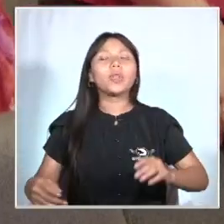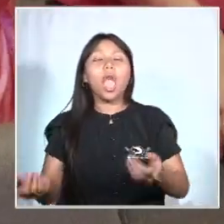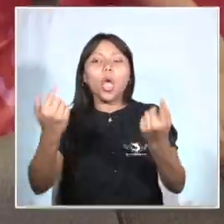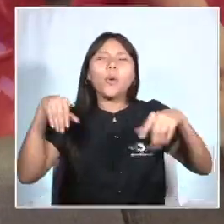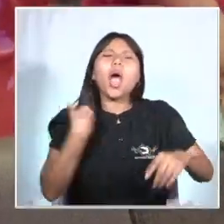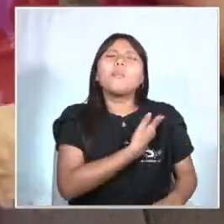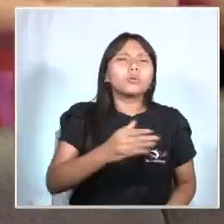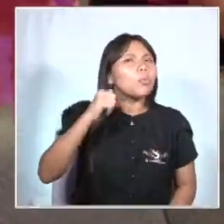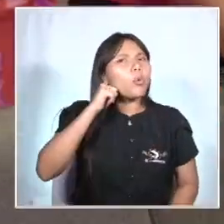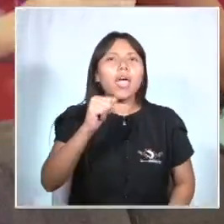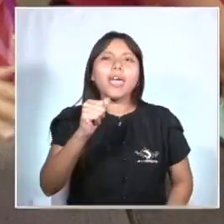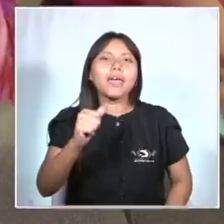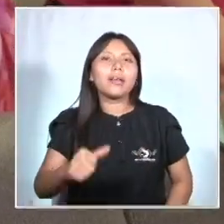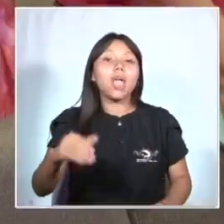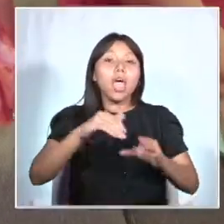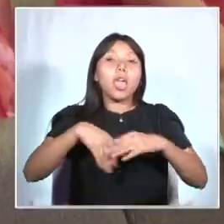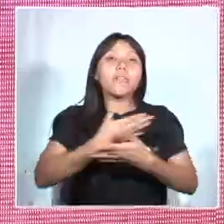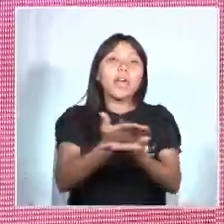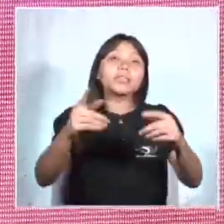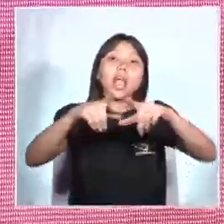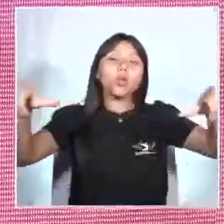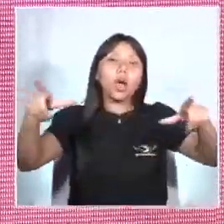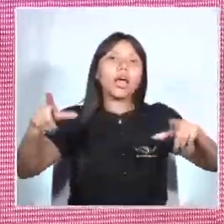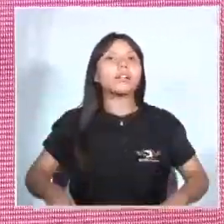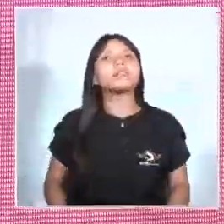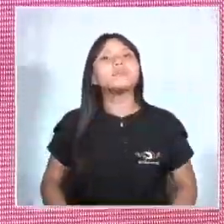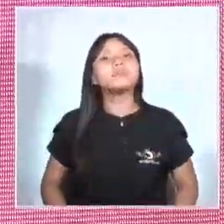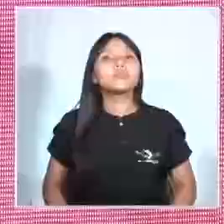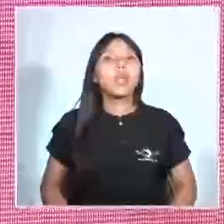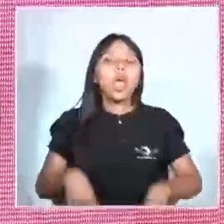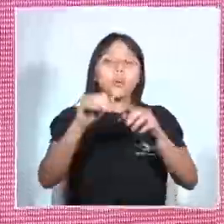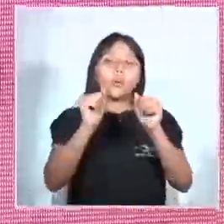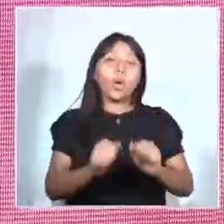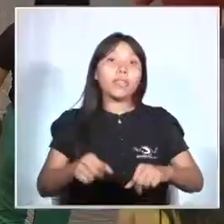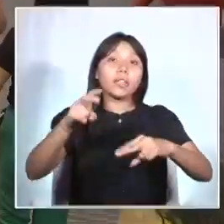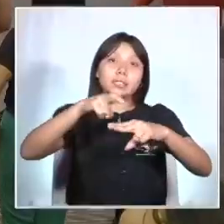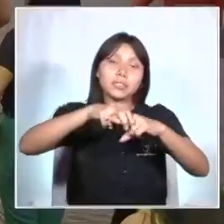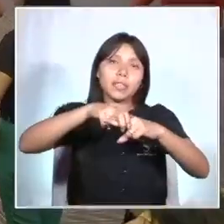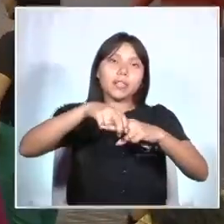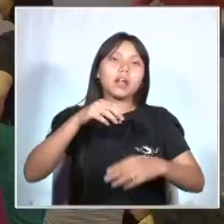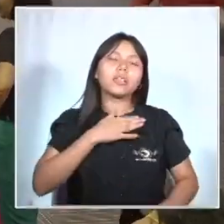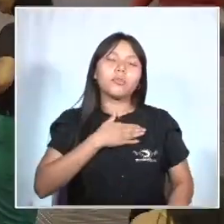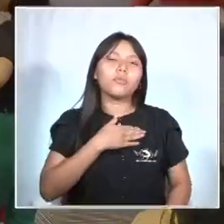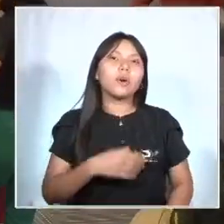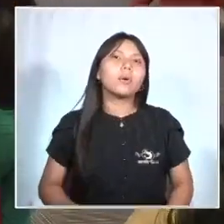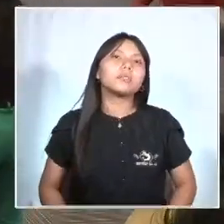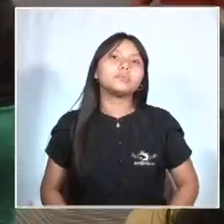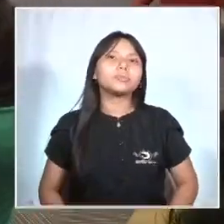clama, mujer, en esta tarde puedes tomar asiento, si puedes.